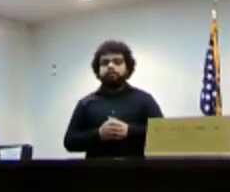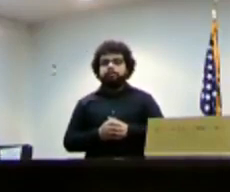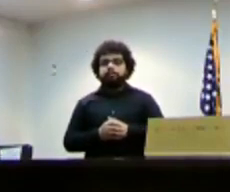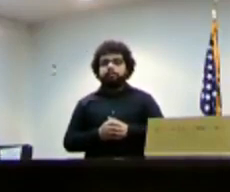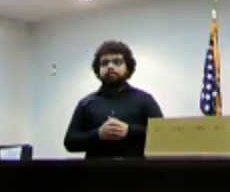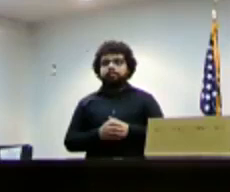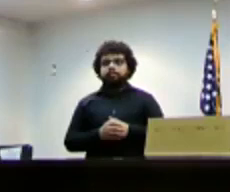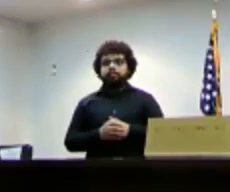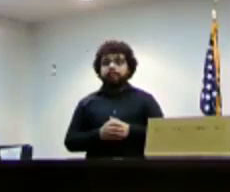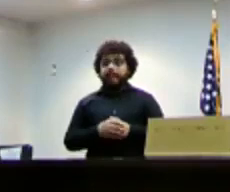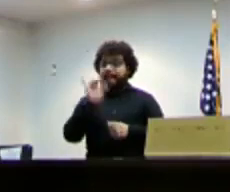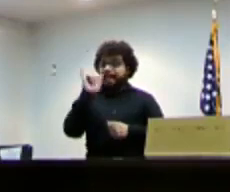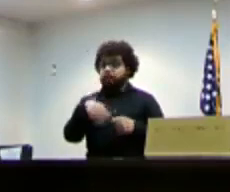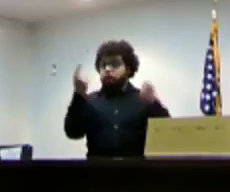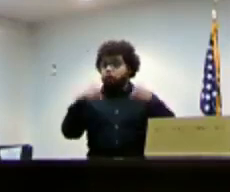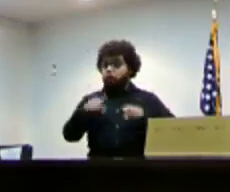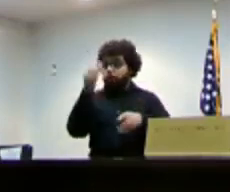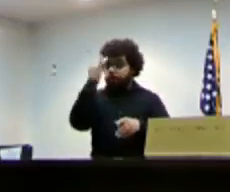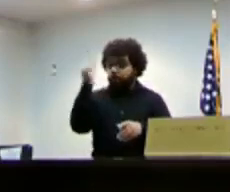esas plantas